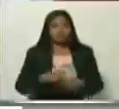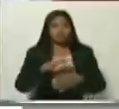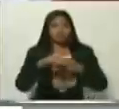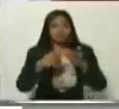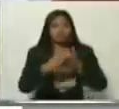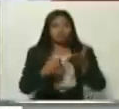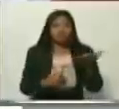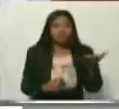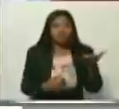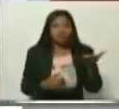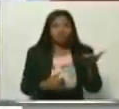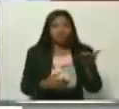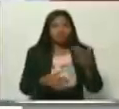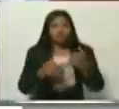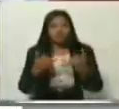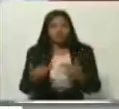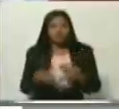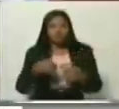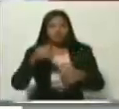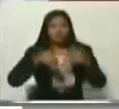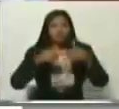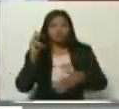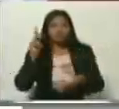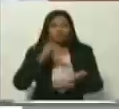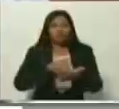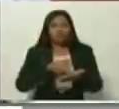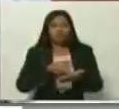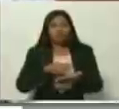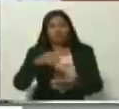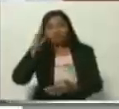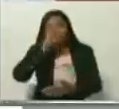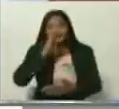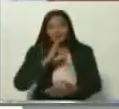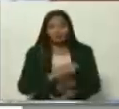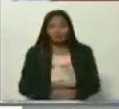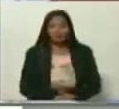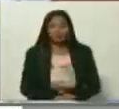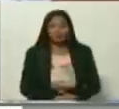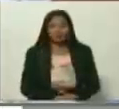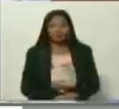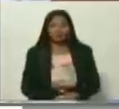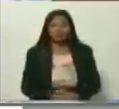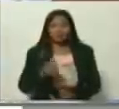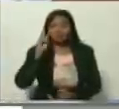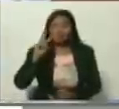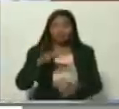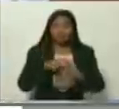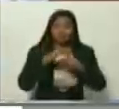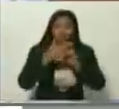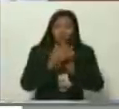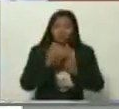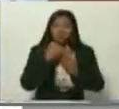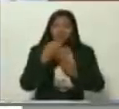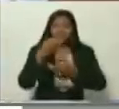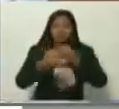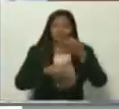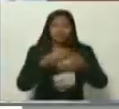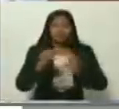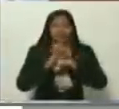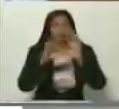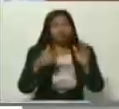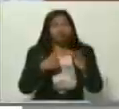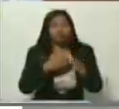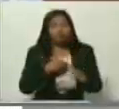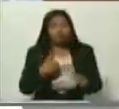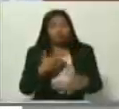proclamación de los candidatos en el estado Barinas. Bueno, ante esta situación decía que yo quiero